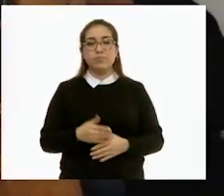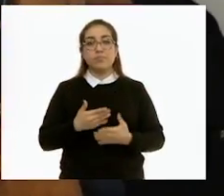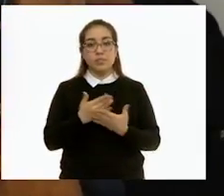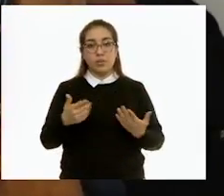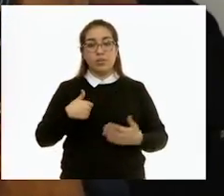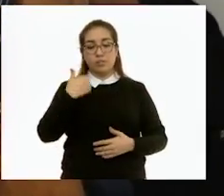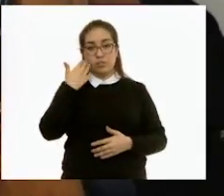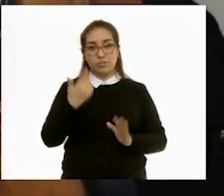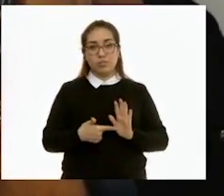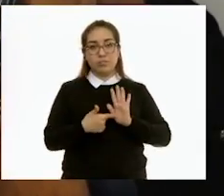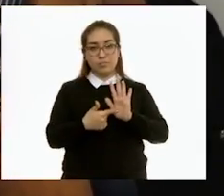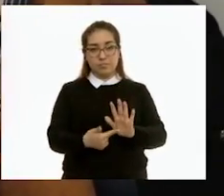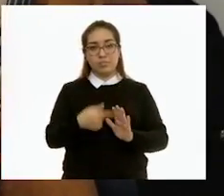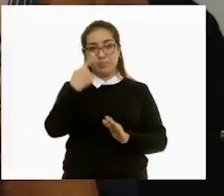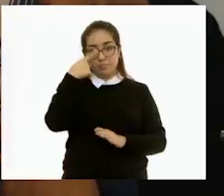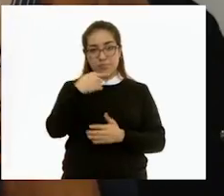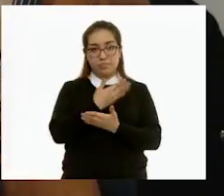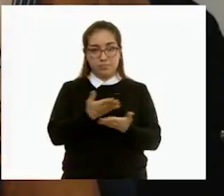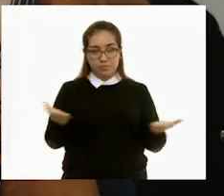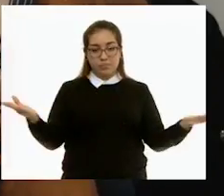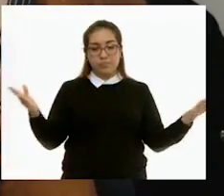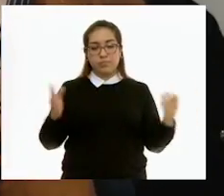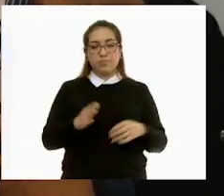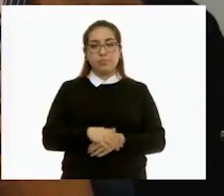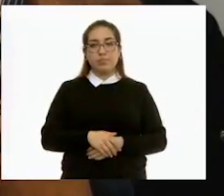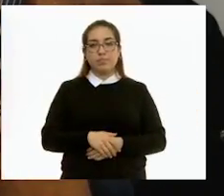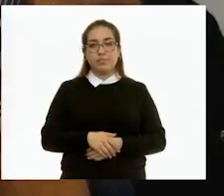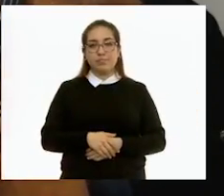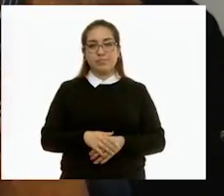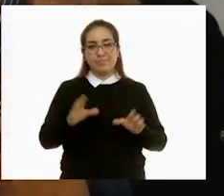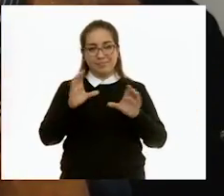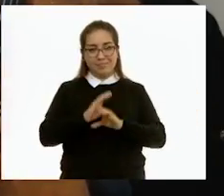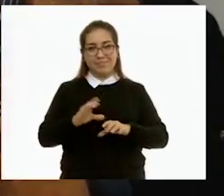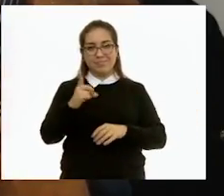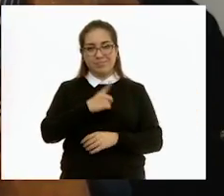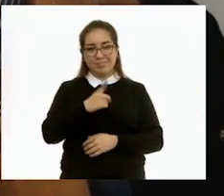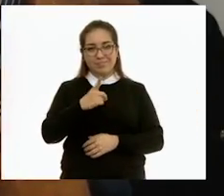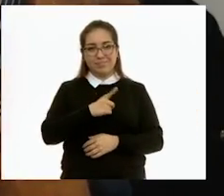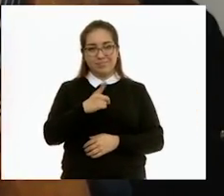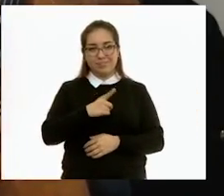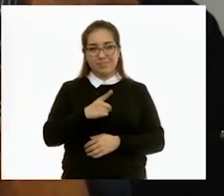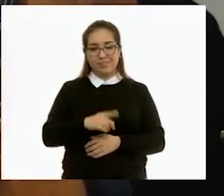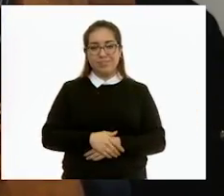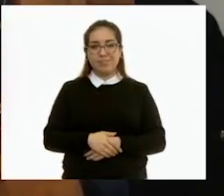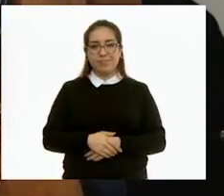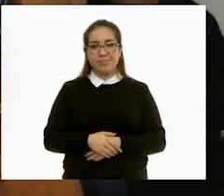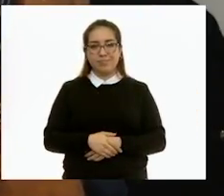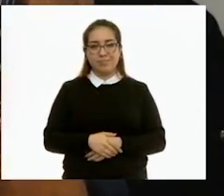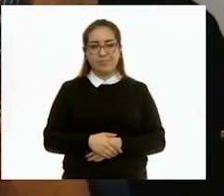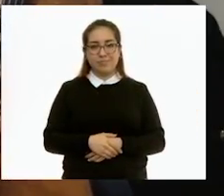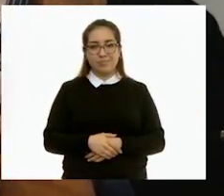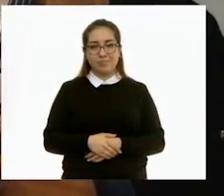Ahora voy a tocar para ustedes el preludio de la primera suite para violonchelo solo de Johann Sebastian Bach.